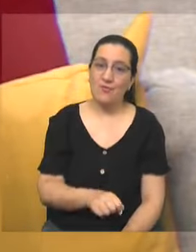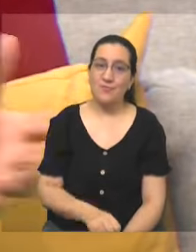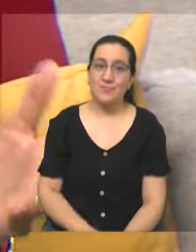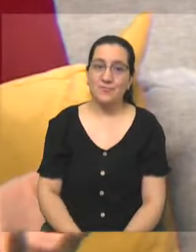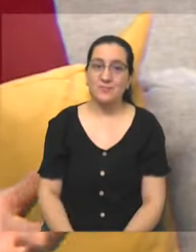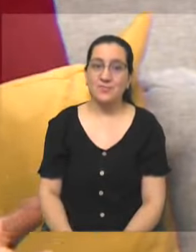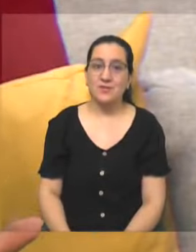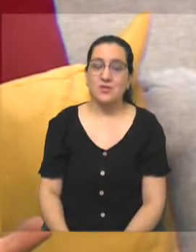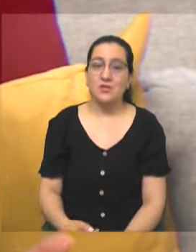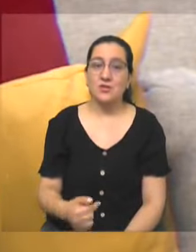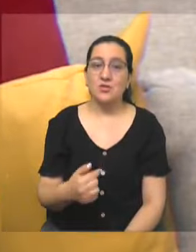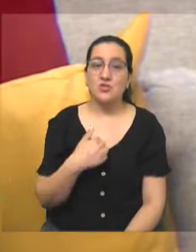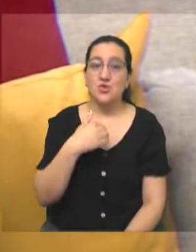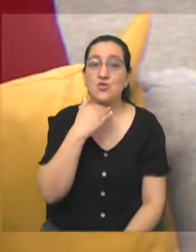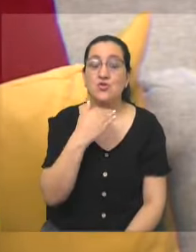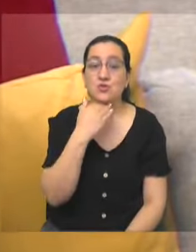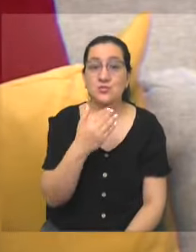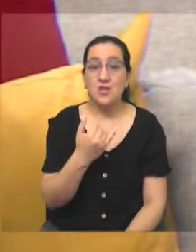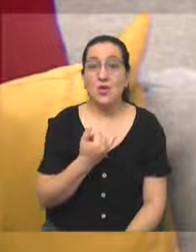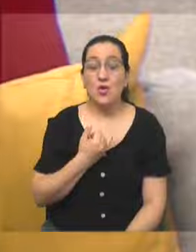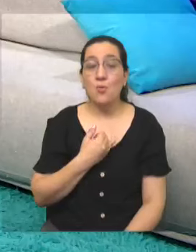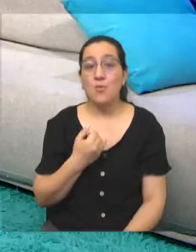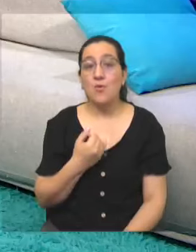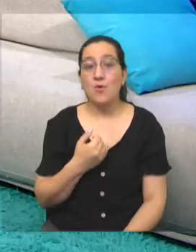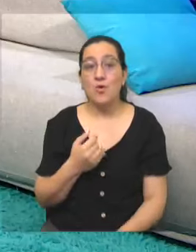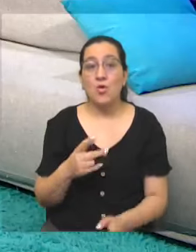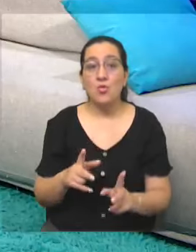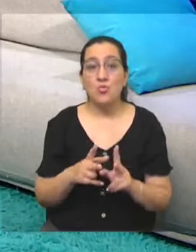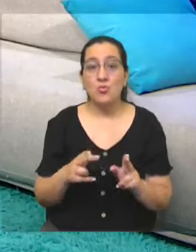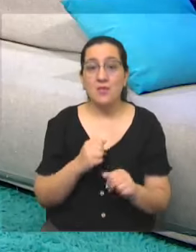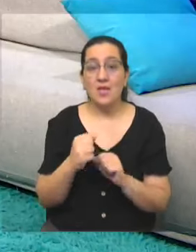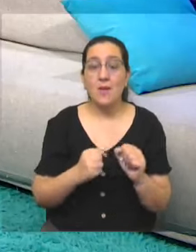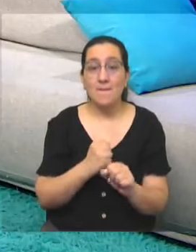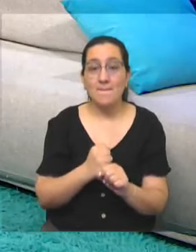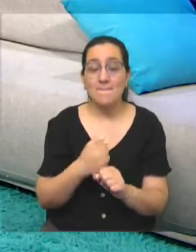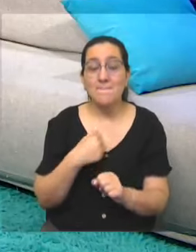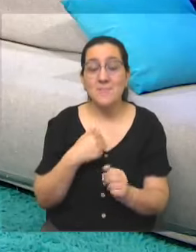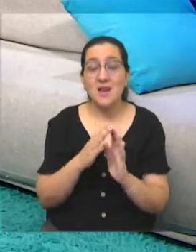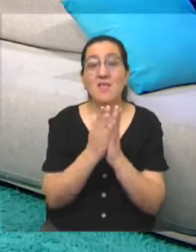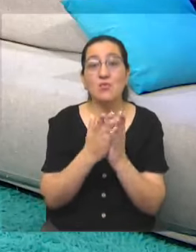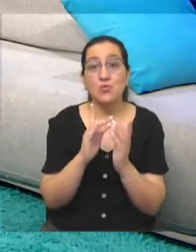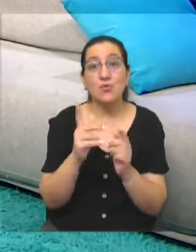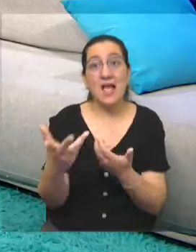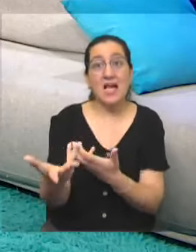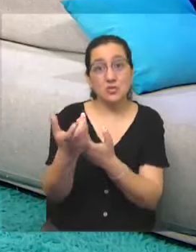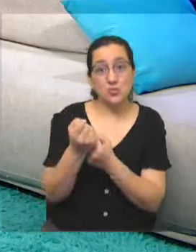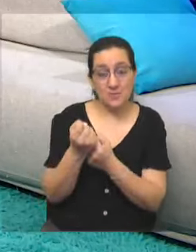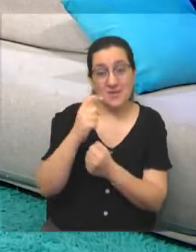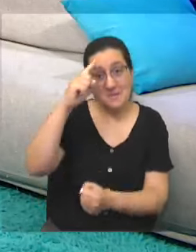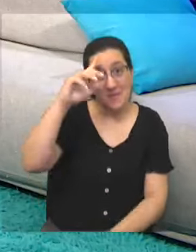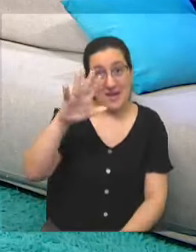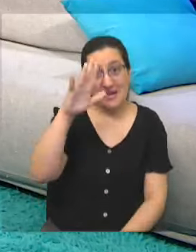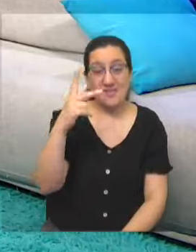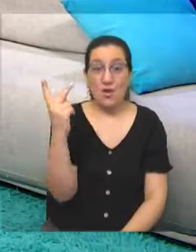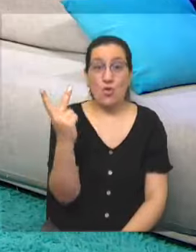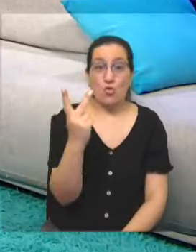Entonces yo no sé cómo pagarle esa bondad. Va a pagármelo durante años porque no saben mi lo que mi libro pesa. Me tuvieron que ayudar a llevarlo. Imagínate ir con los dos.